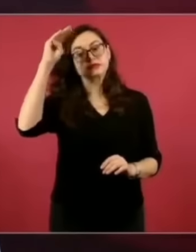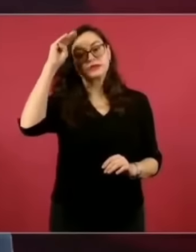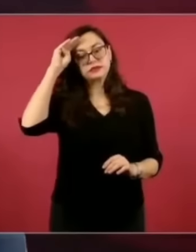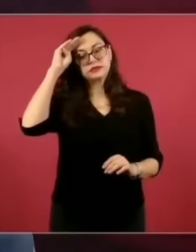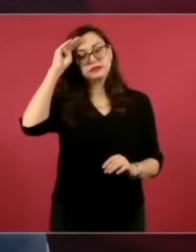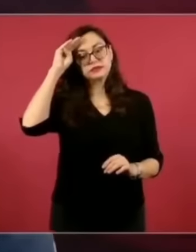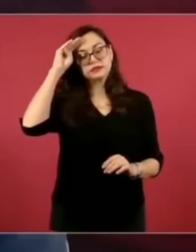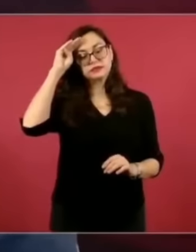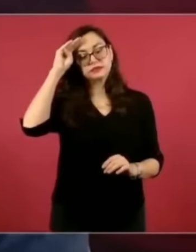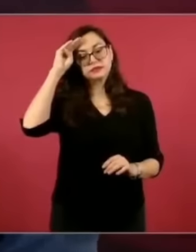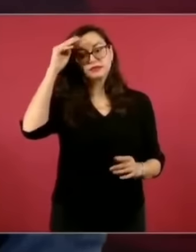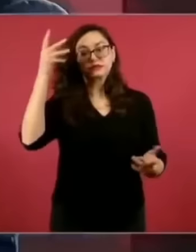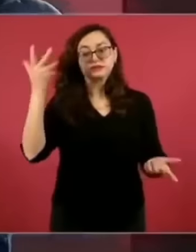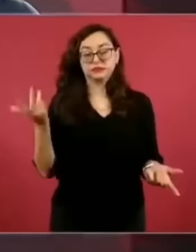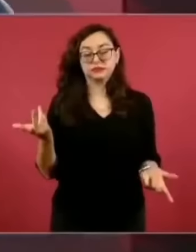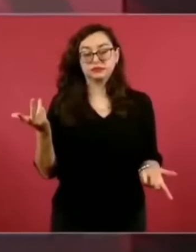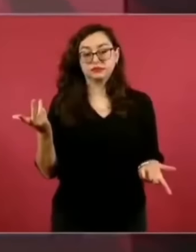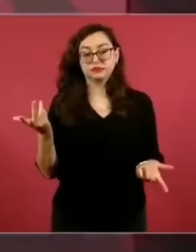desgraciadamente le hubiese pasado a él